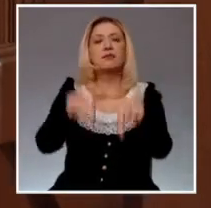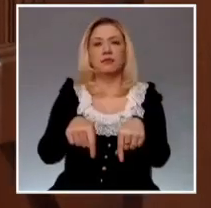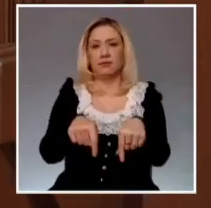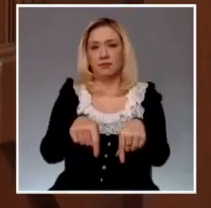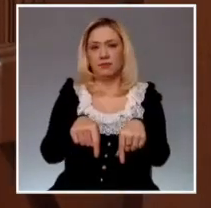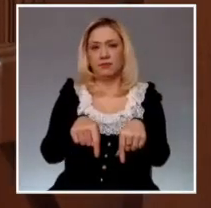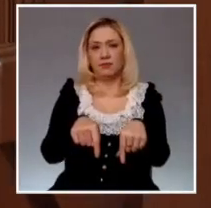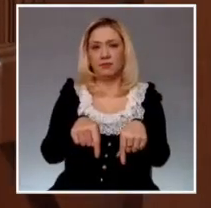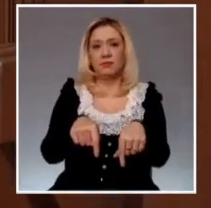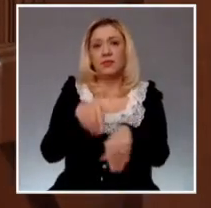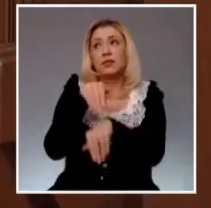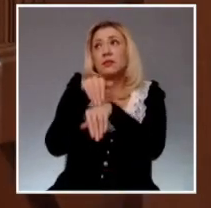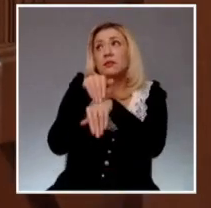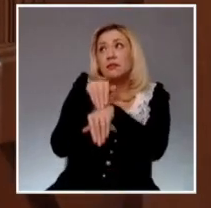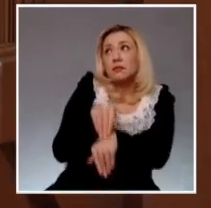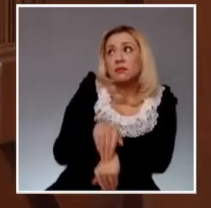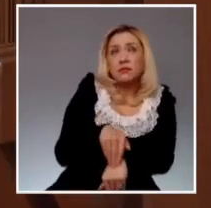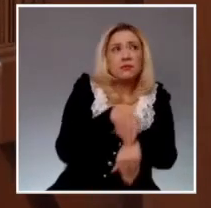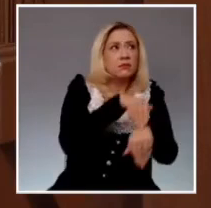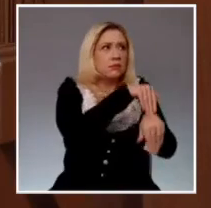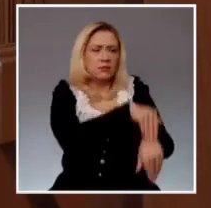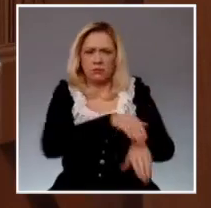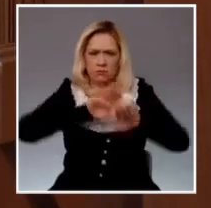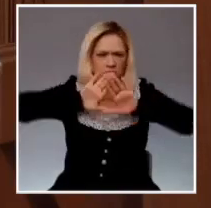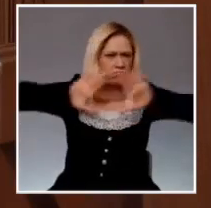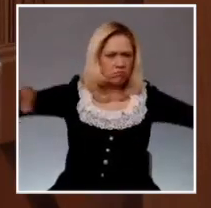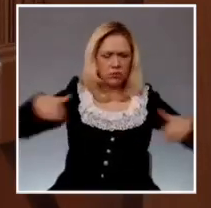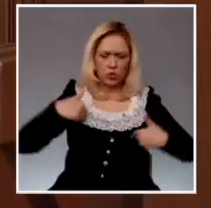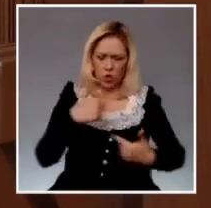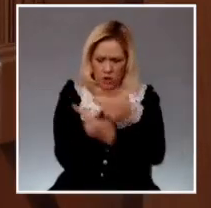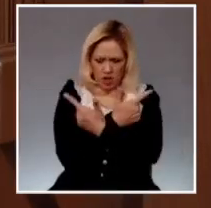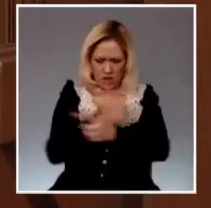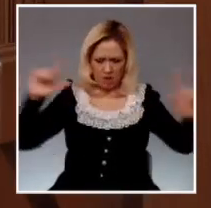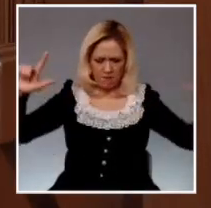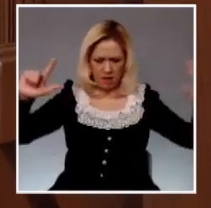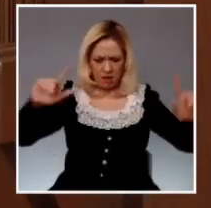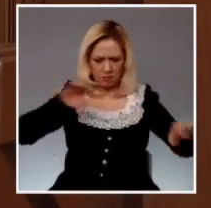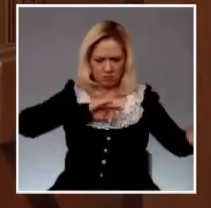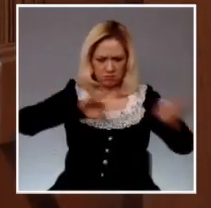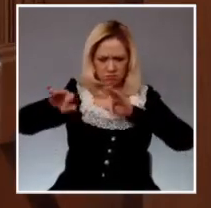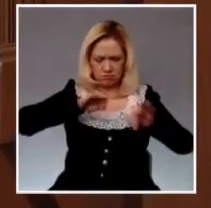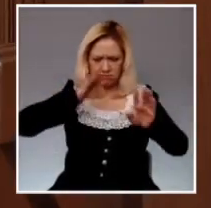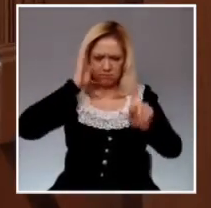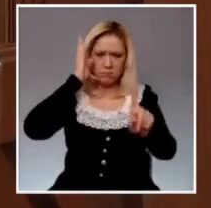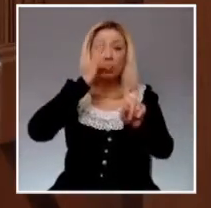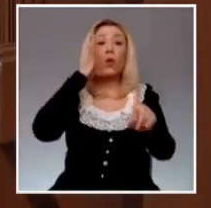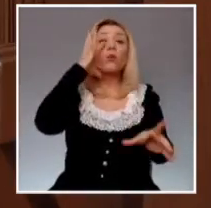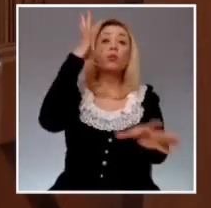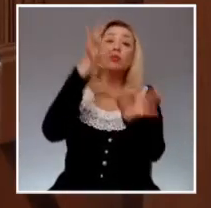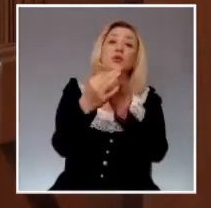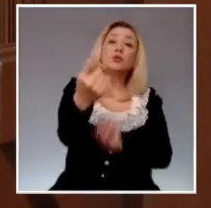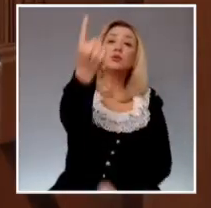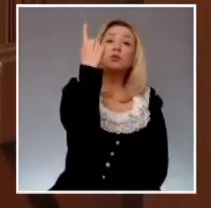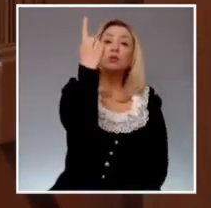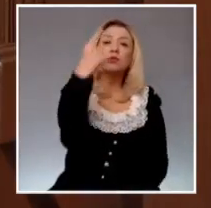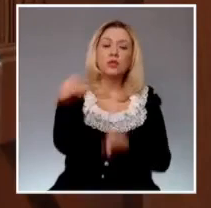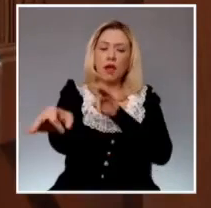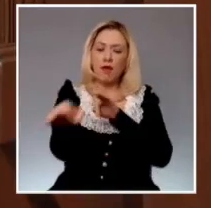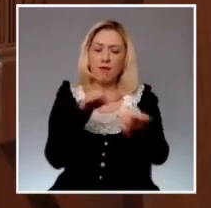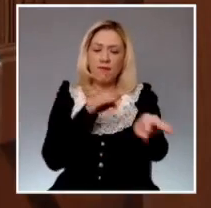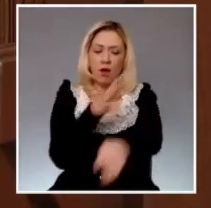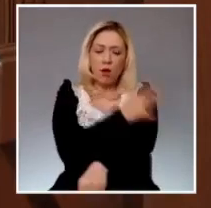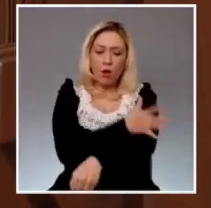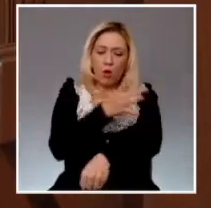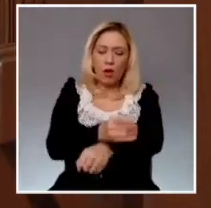juzgador independiente y libre, honramos diariamente nuestro compromiso con trabajo eficaz y honesto. Nada